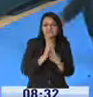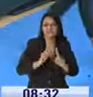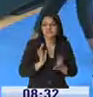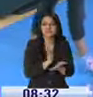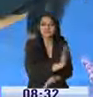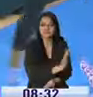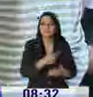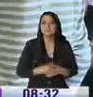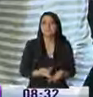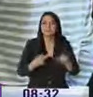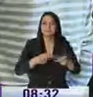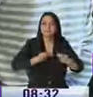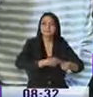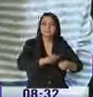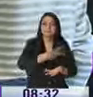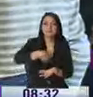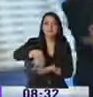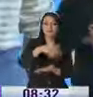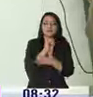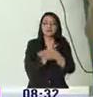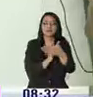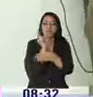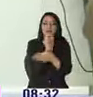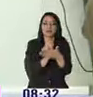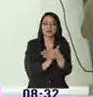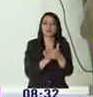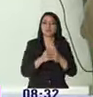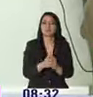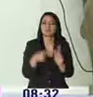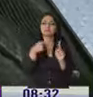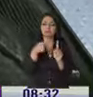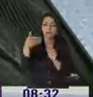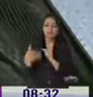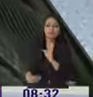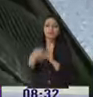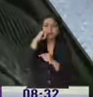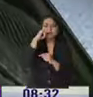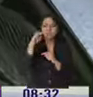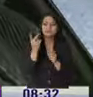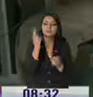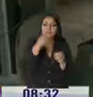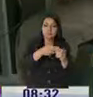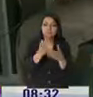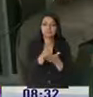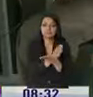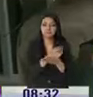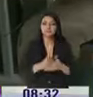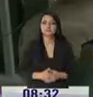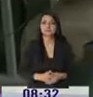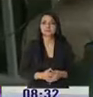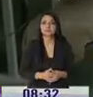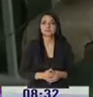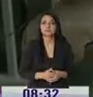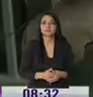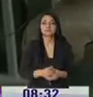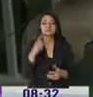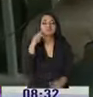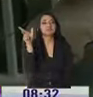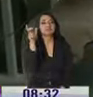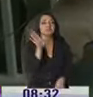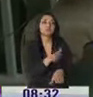dictarán talleres de baile y diseño gráfico. Esteban es uno de los más pequeños que acude a esta clase. Escucho música,